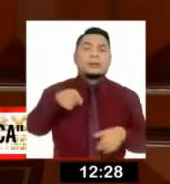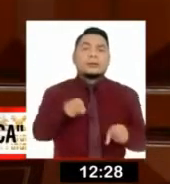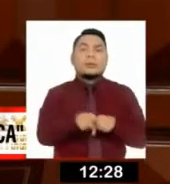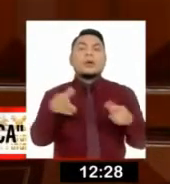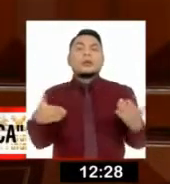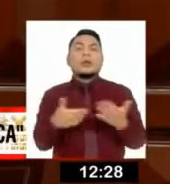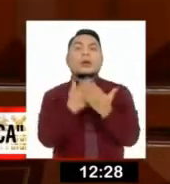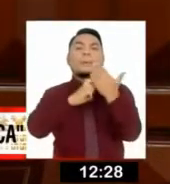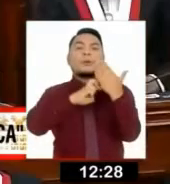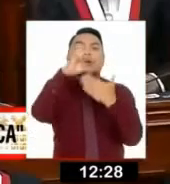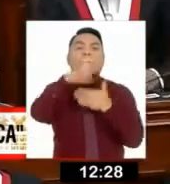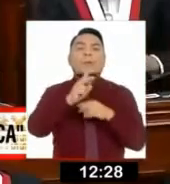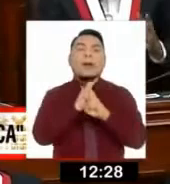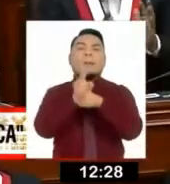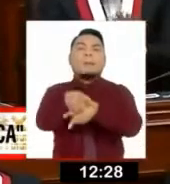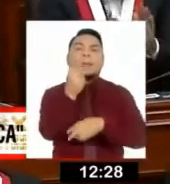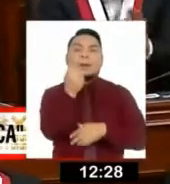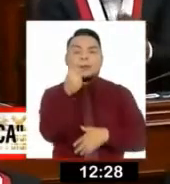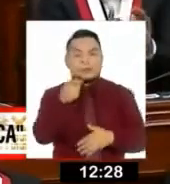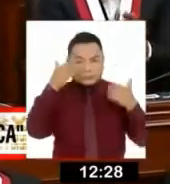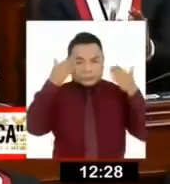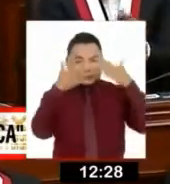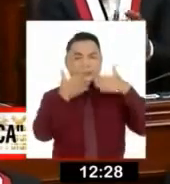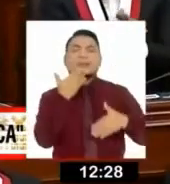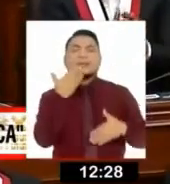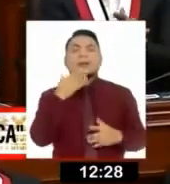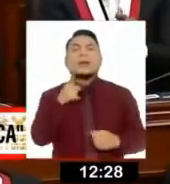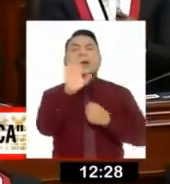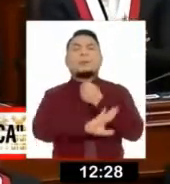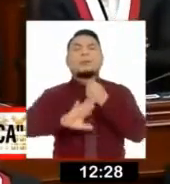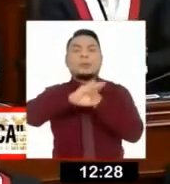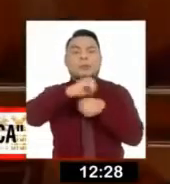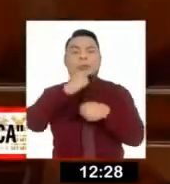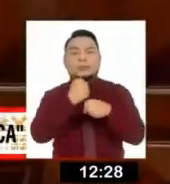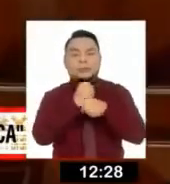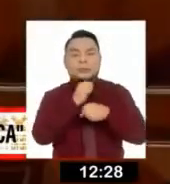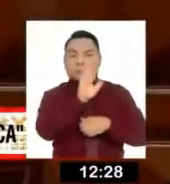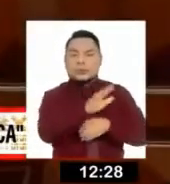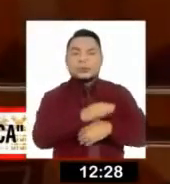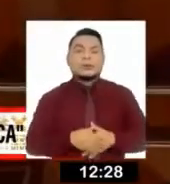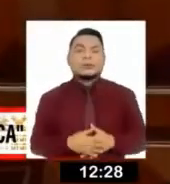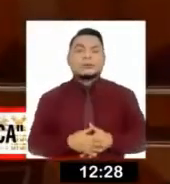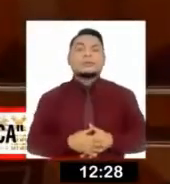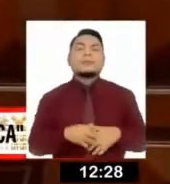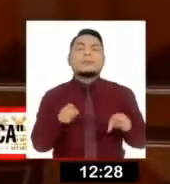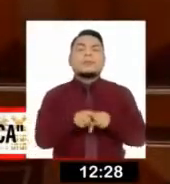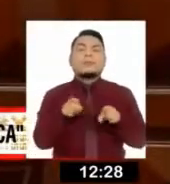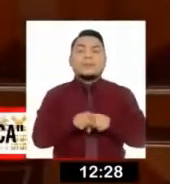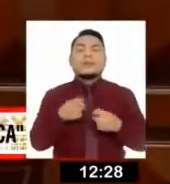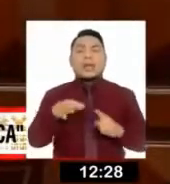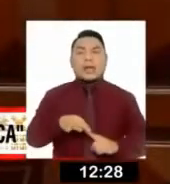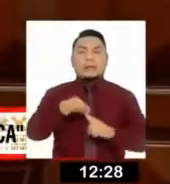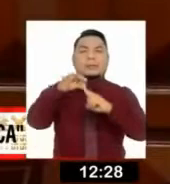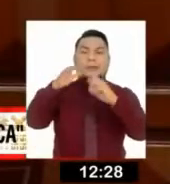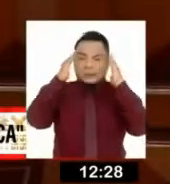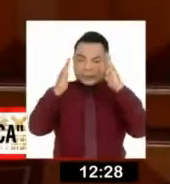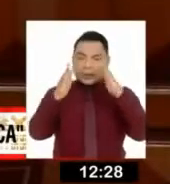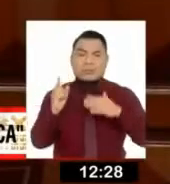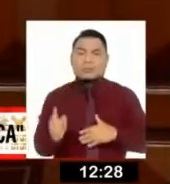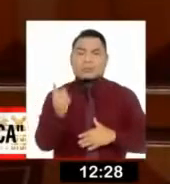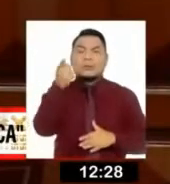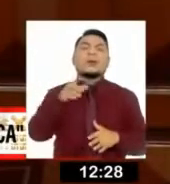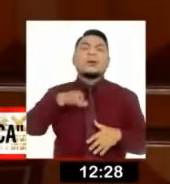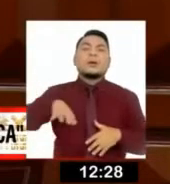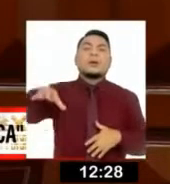crédito orientado específicamente a la protección del empleo y le daremos especial atención y prioridad a